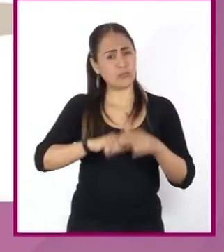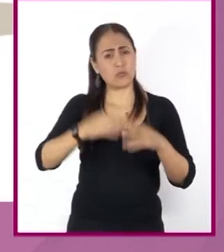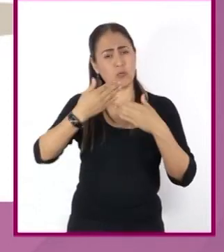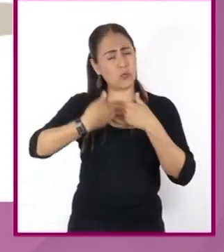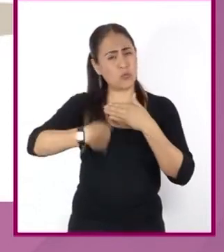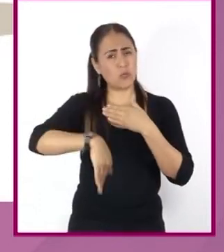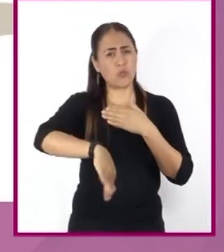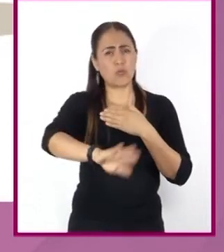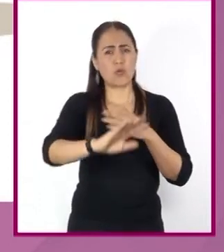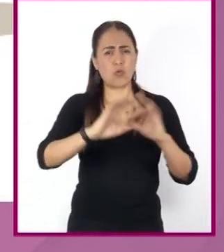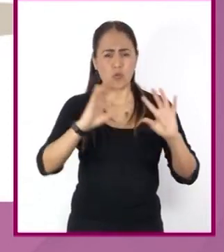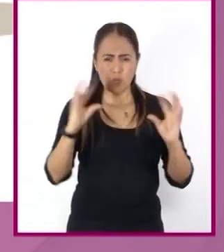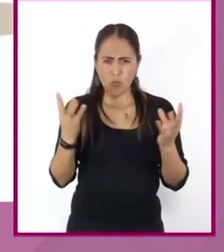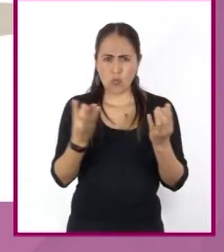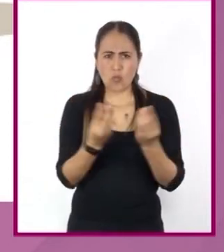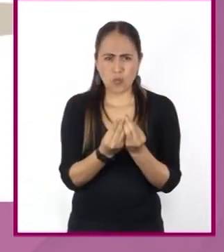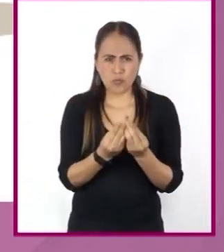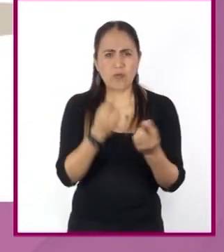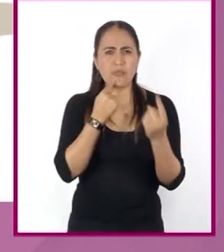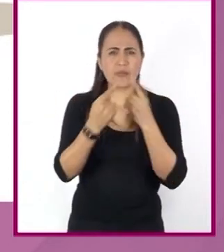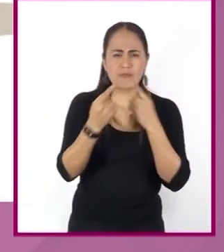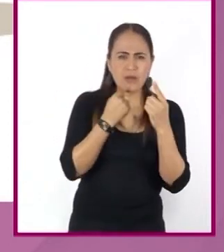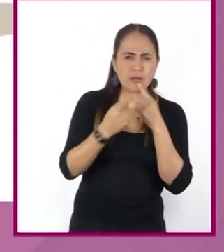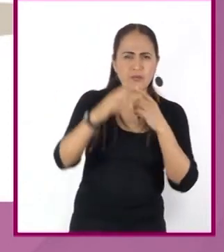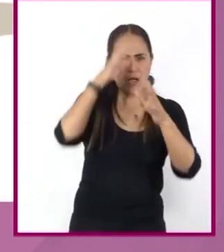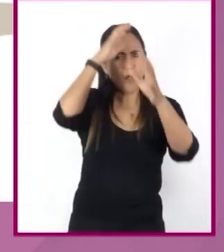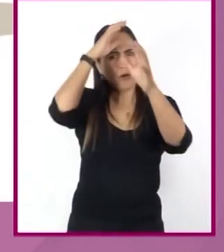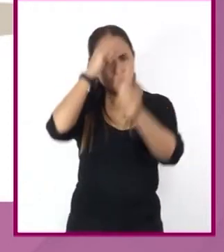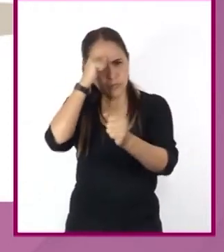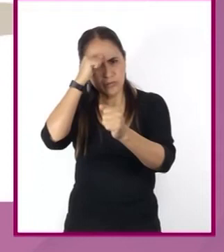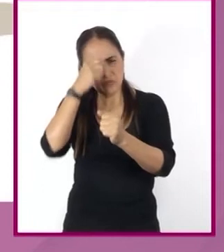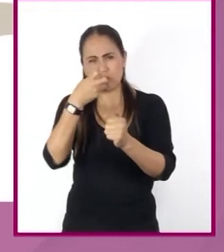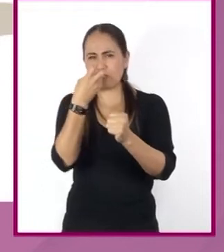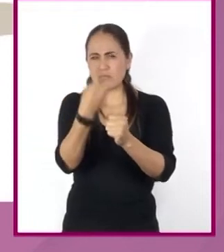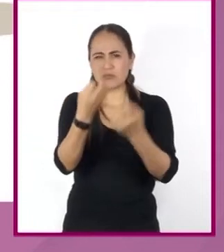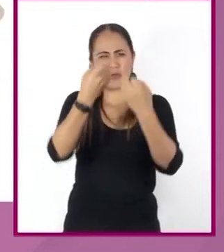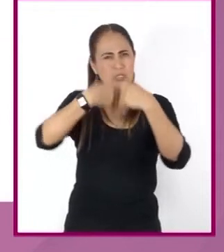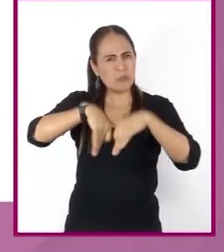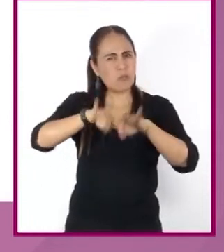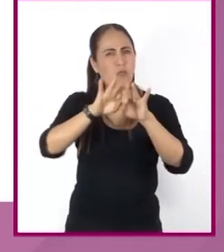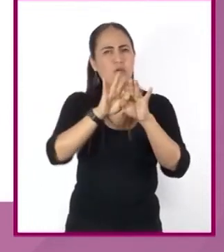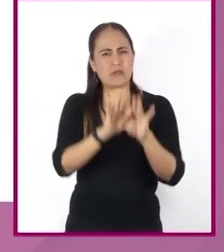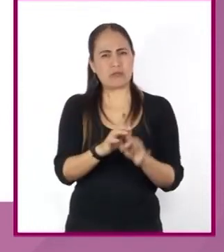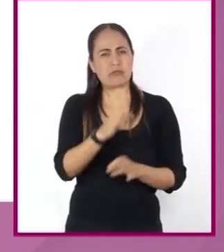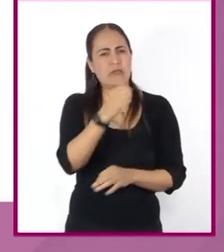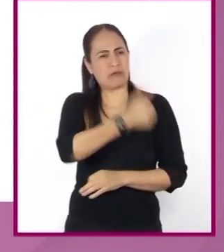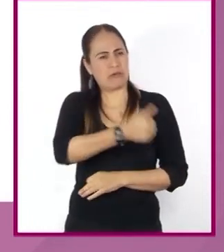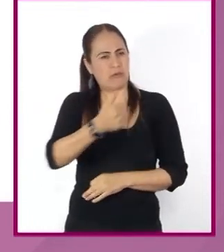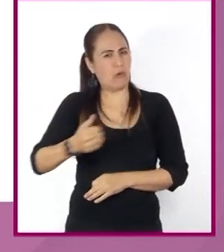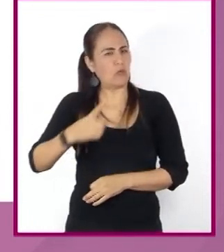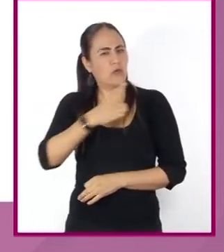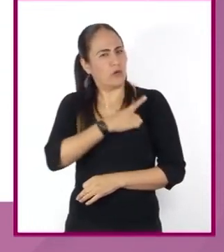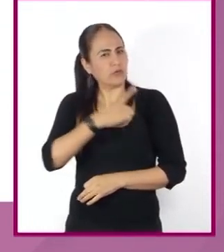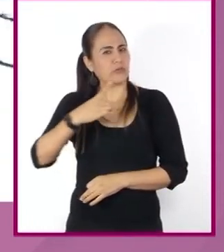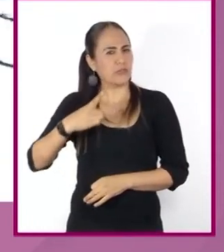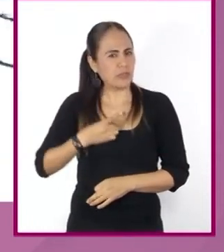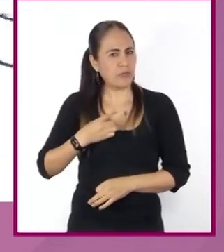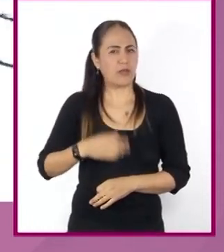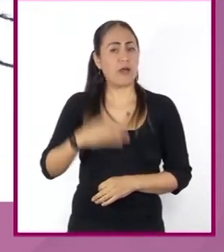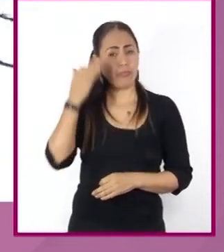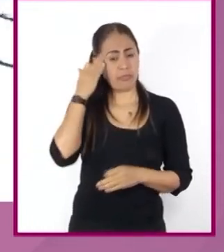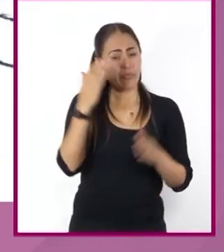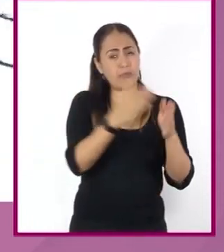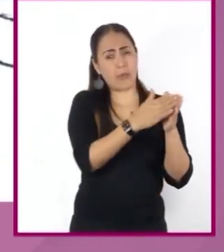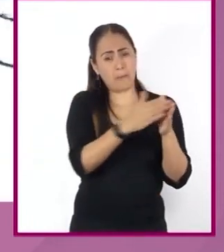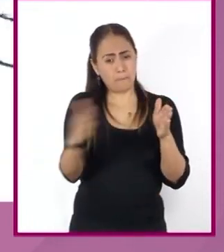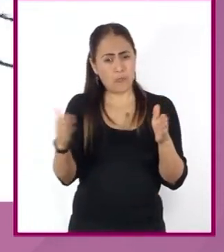en el que la unión, el debate y los acuerdos fueron parte importante de nuestro deber ciudadano. En aquella época, solo